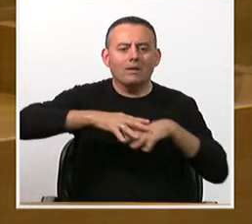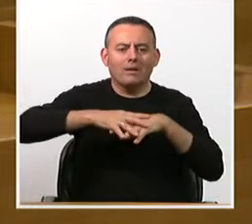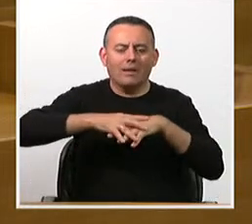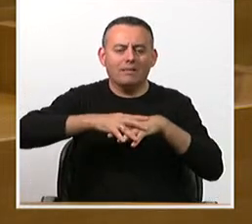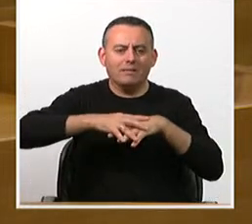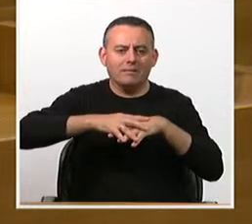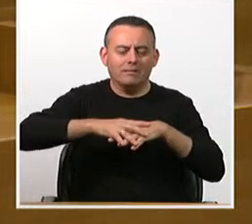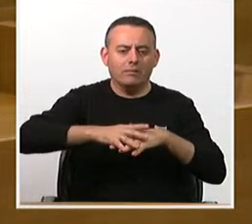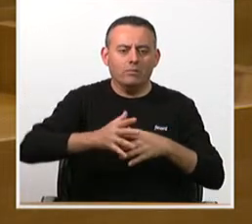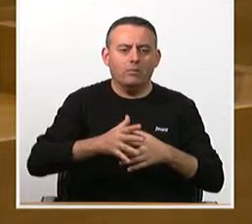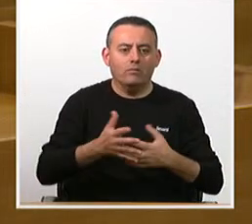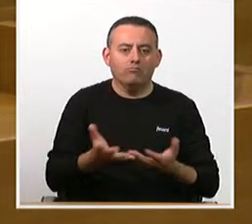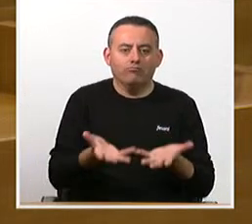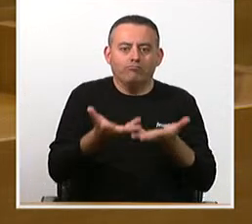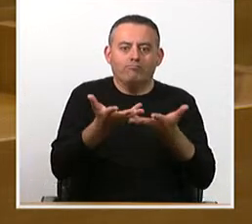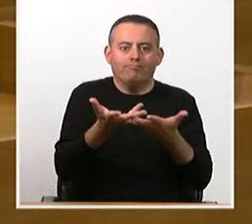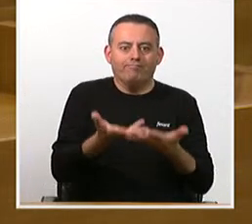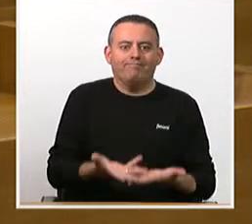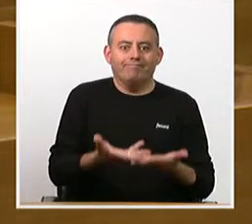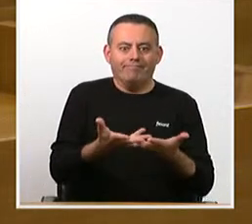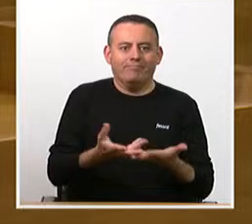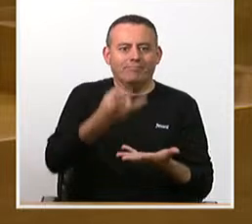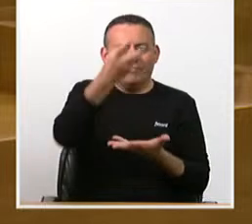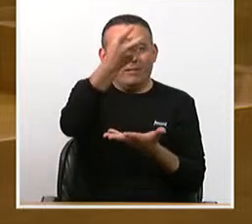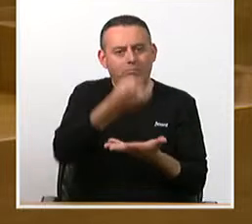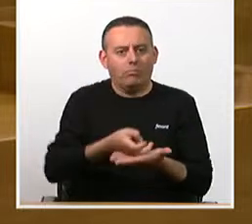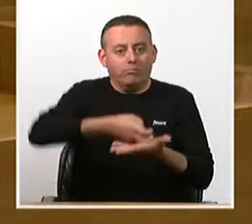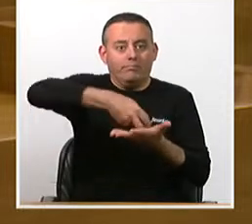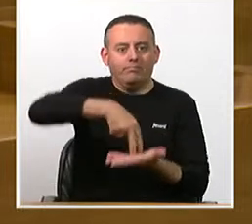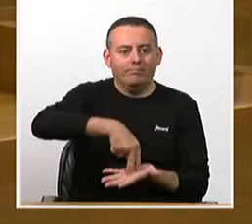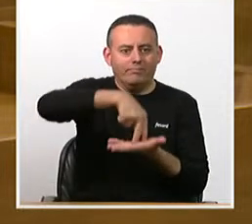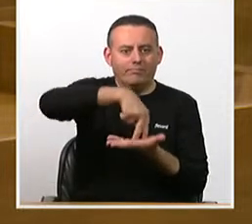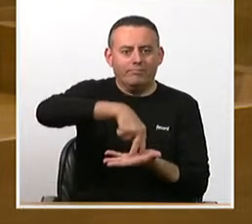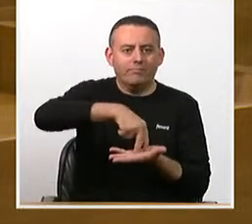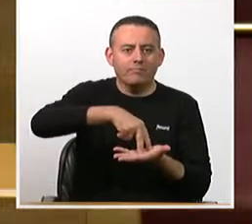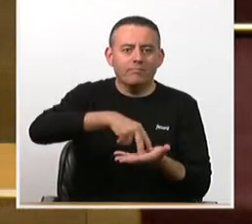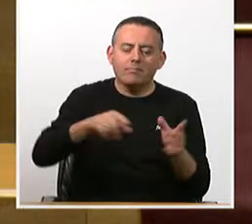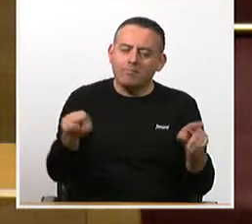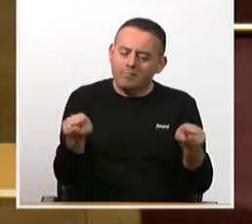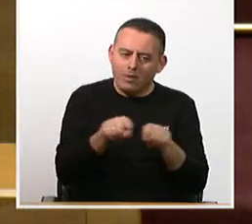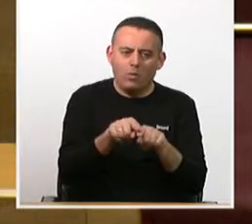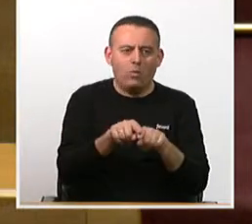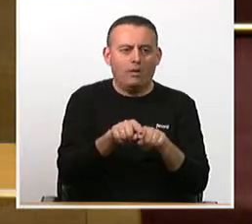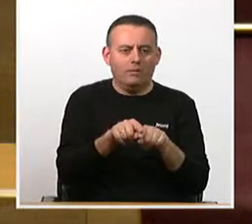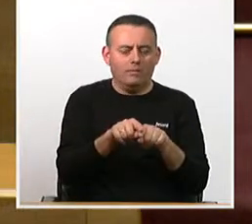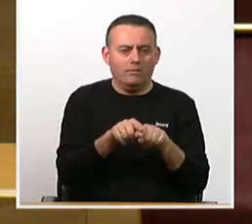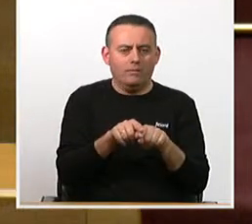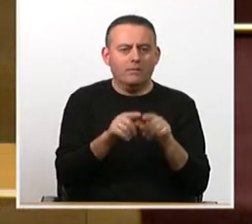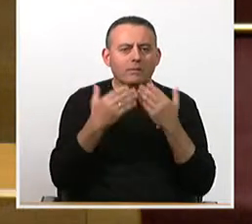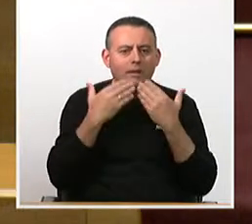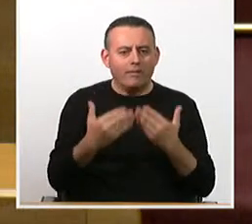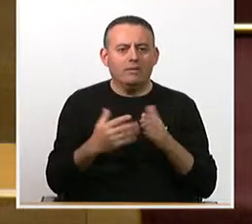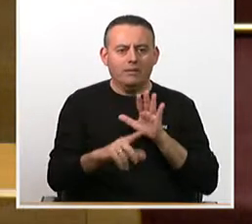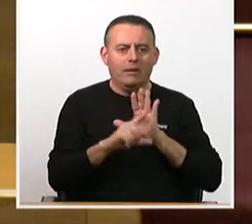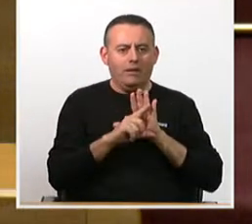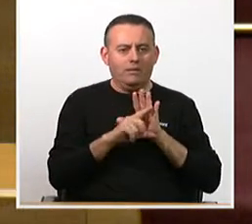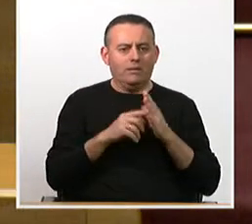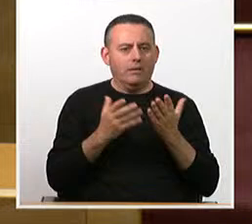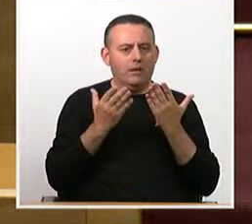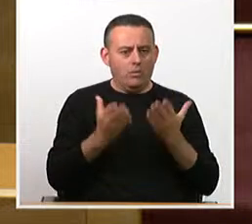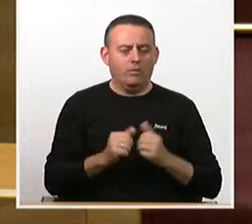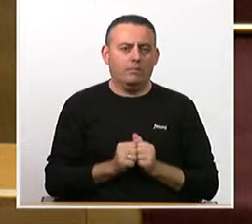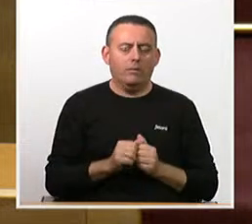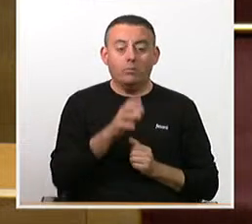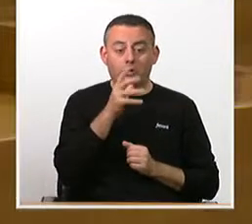como se demostró durante la pandemia Y una vez más ha ocurrido por eso señor mazón hoy renunciamos a la